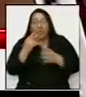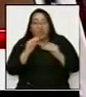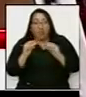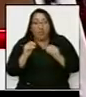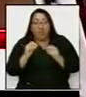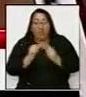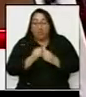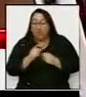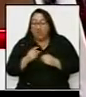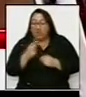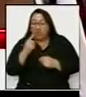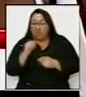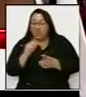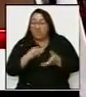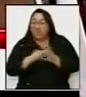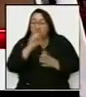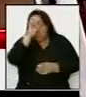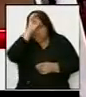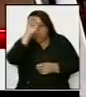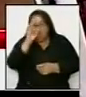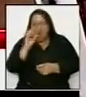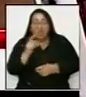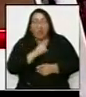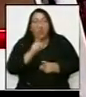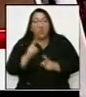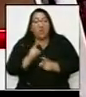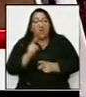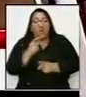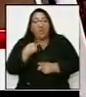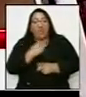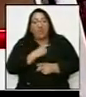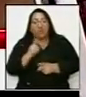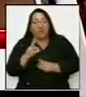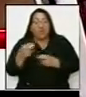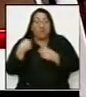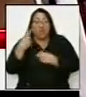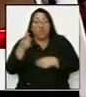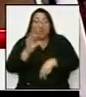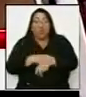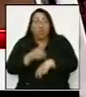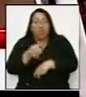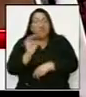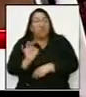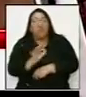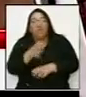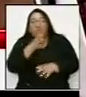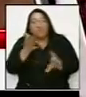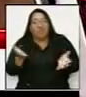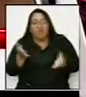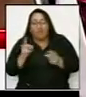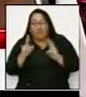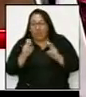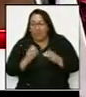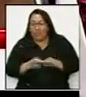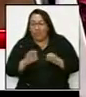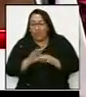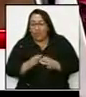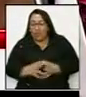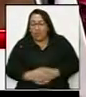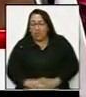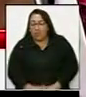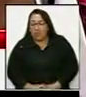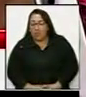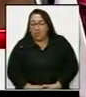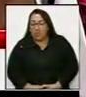cuestionar la presunción de la inocencia, porque si hay una denuncia no se acredita que sea responsable o no, pero creo que era un tema a ponderar.